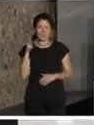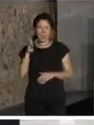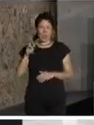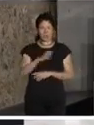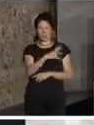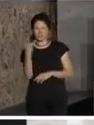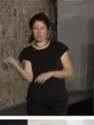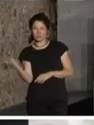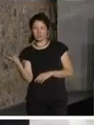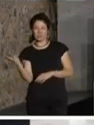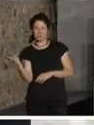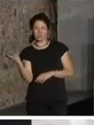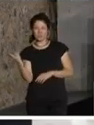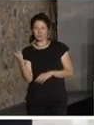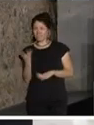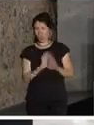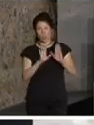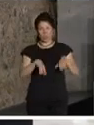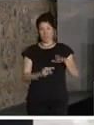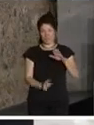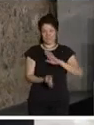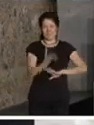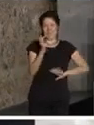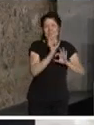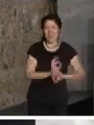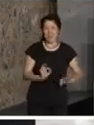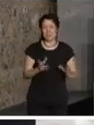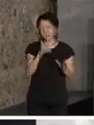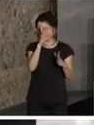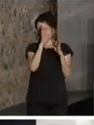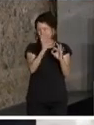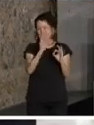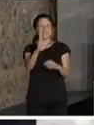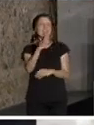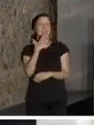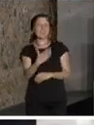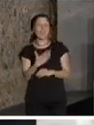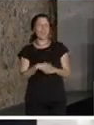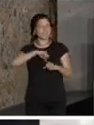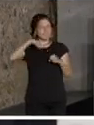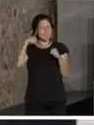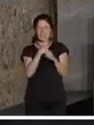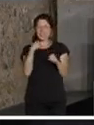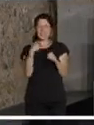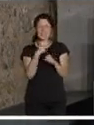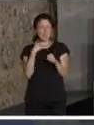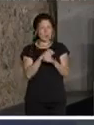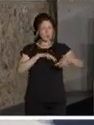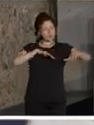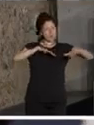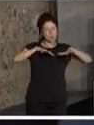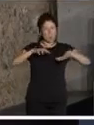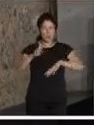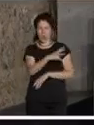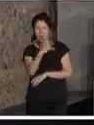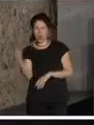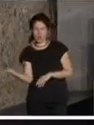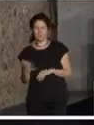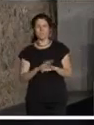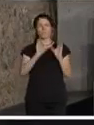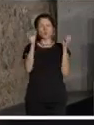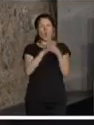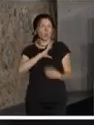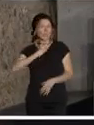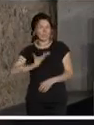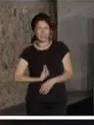lgtbi no saldría evidentemente gracias al trabajo de los movimientos lgtbi de los